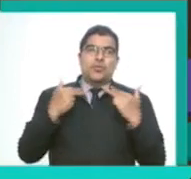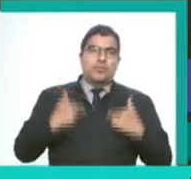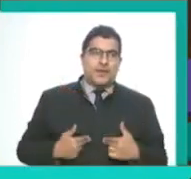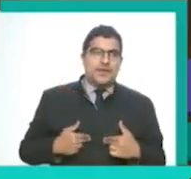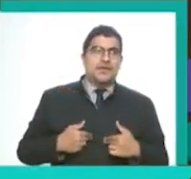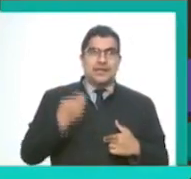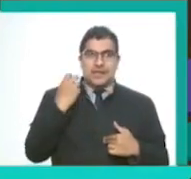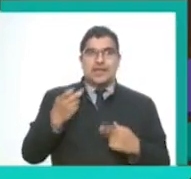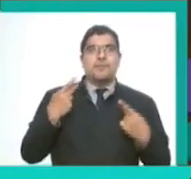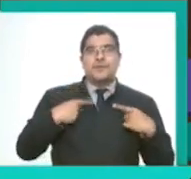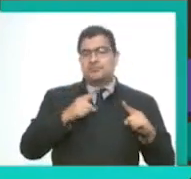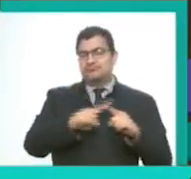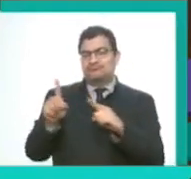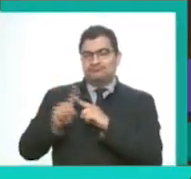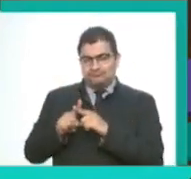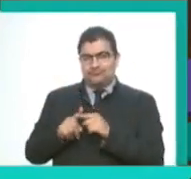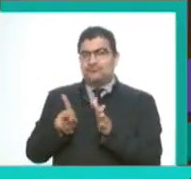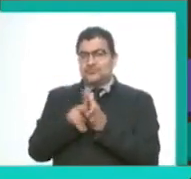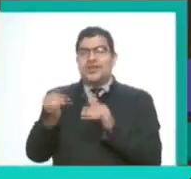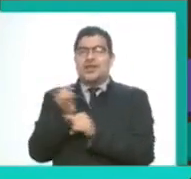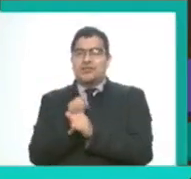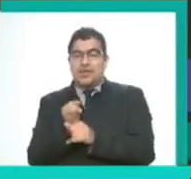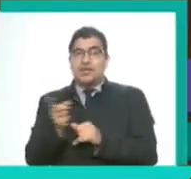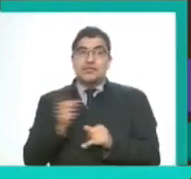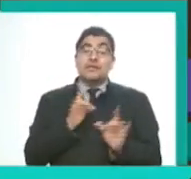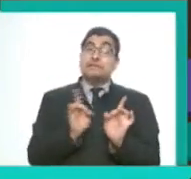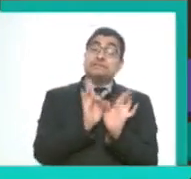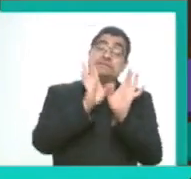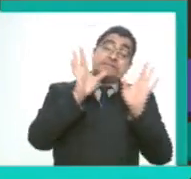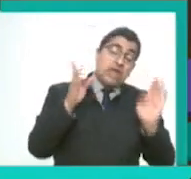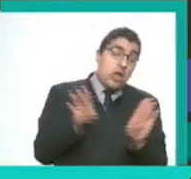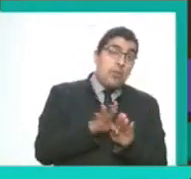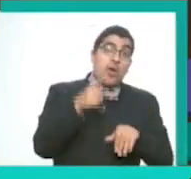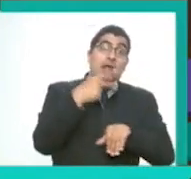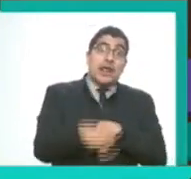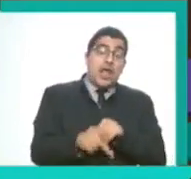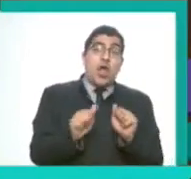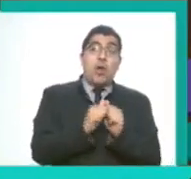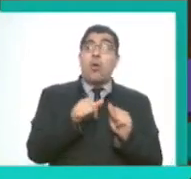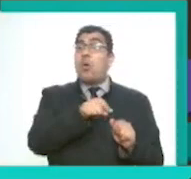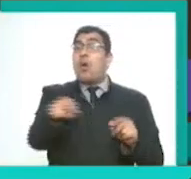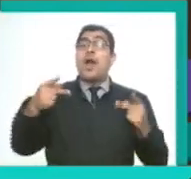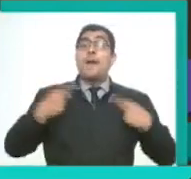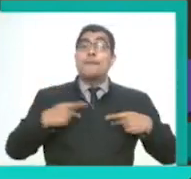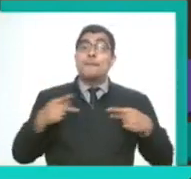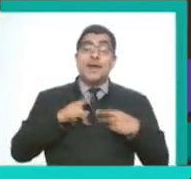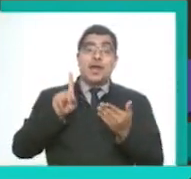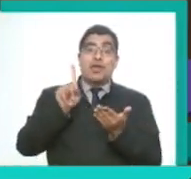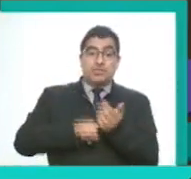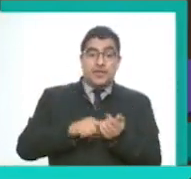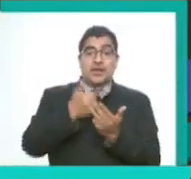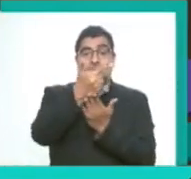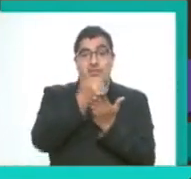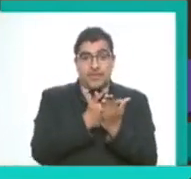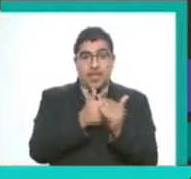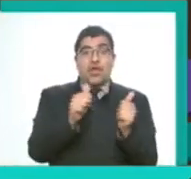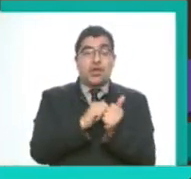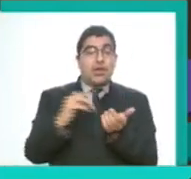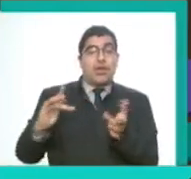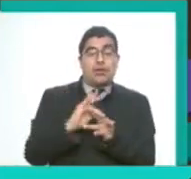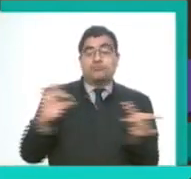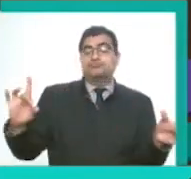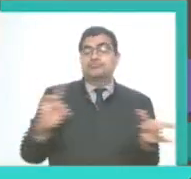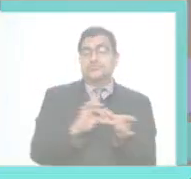periodistas Y si aumentaría el riesgo y vulnerabilidad de las personas que se benefician con este mecanismo